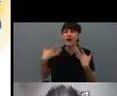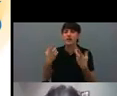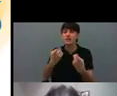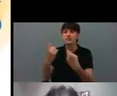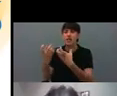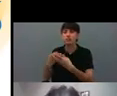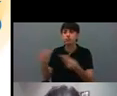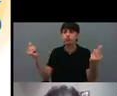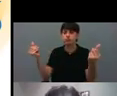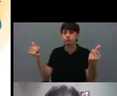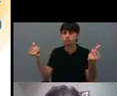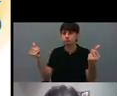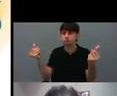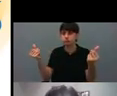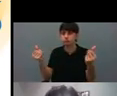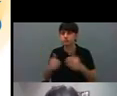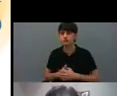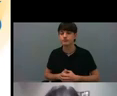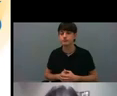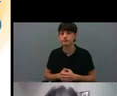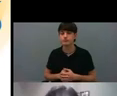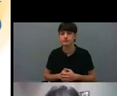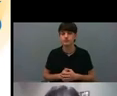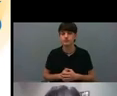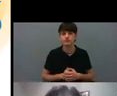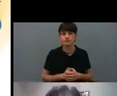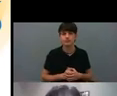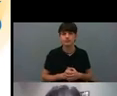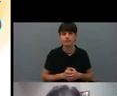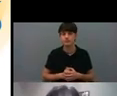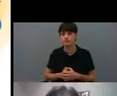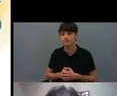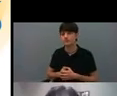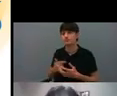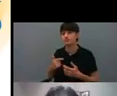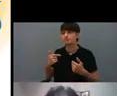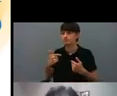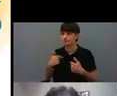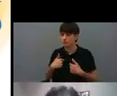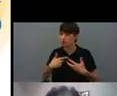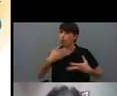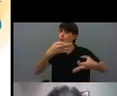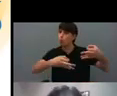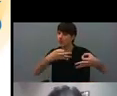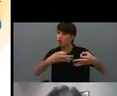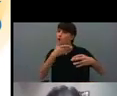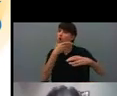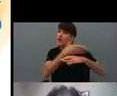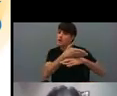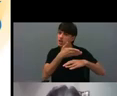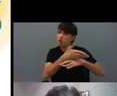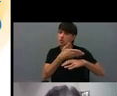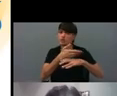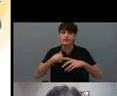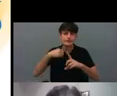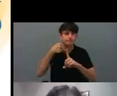de cuidado continuo y permanente. Y yo he llevado esta causa a los tribunales y no pararé